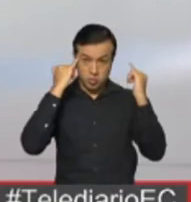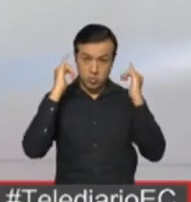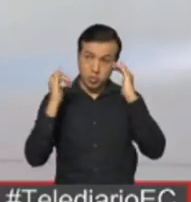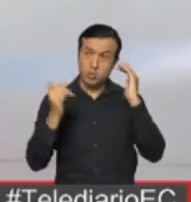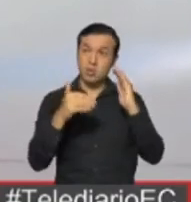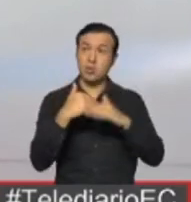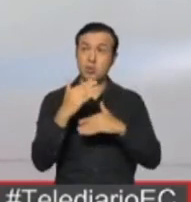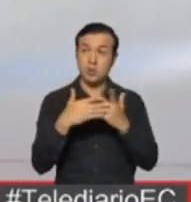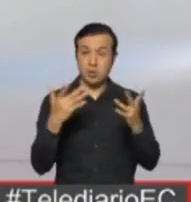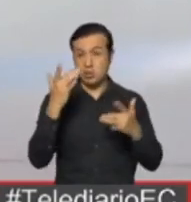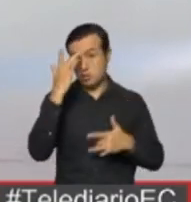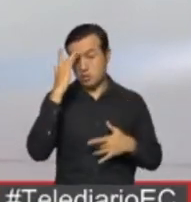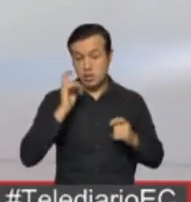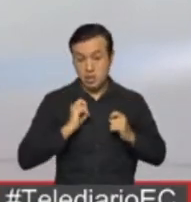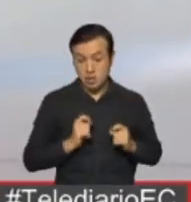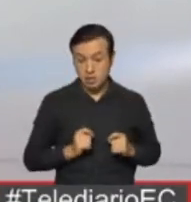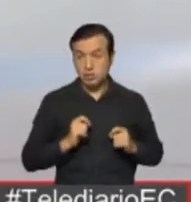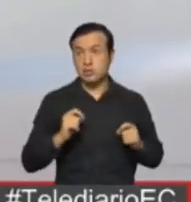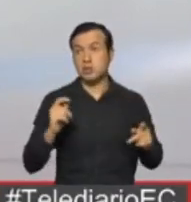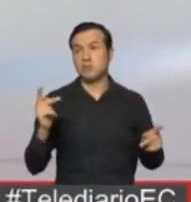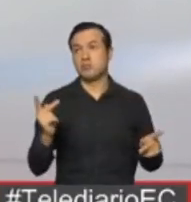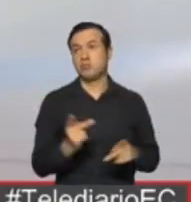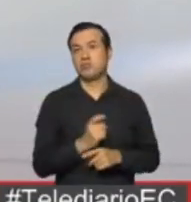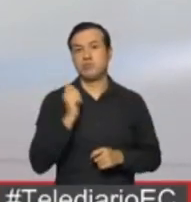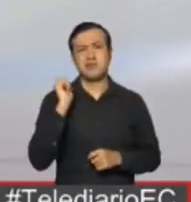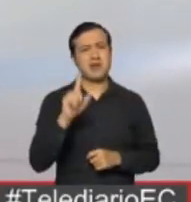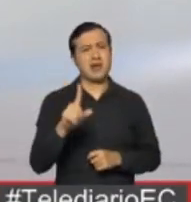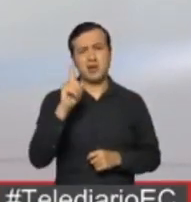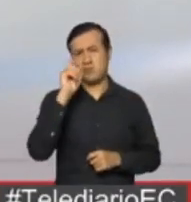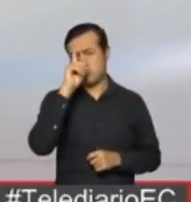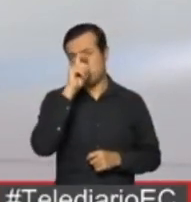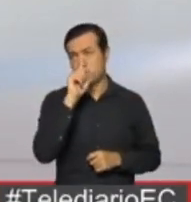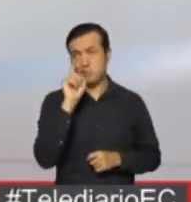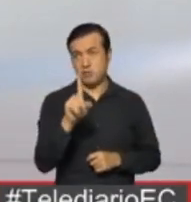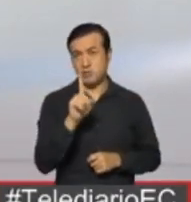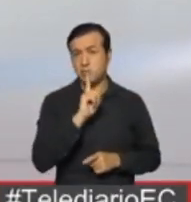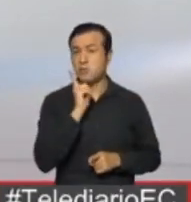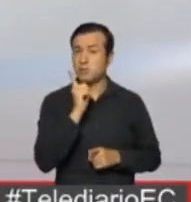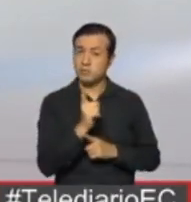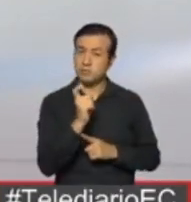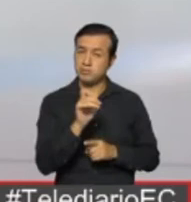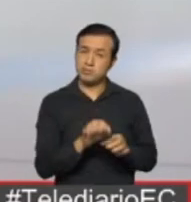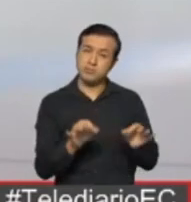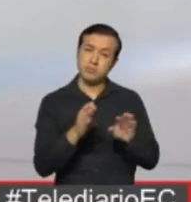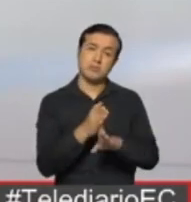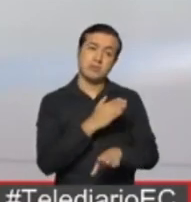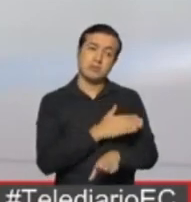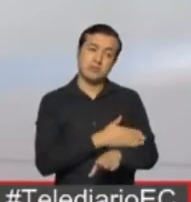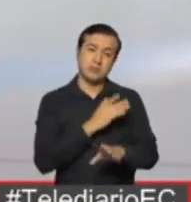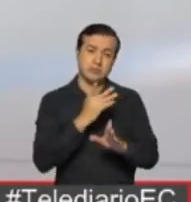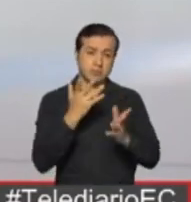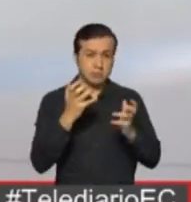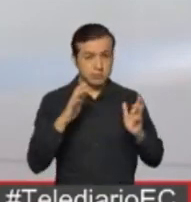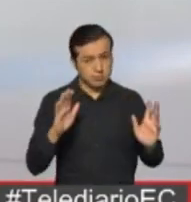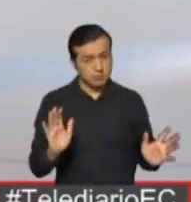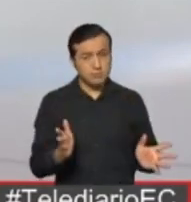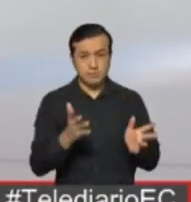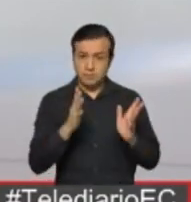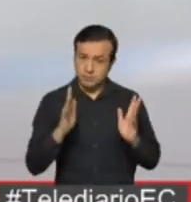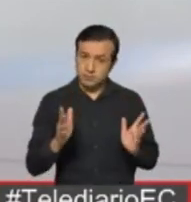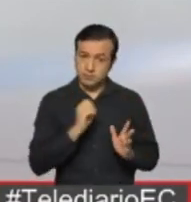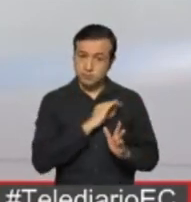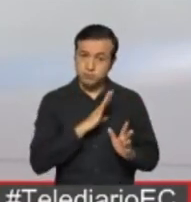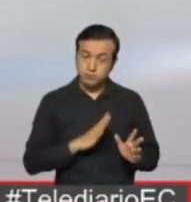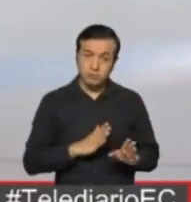tardías de un cáncer diagnosticado son de alto costo por eso es que nosotros más bien estamos en la intención de prevenir